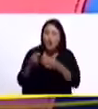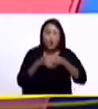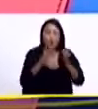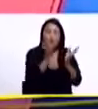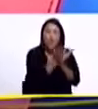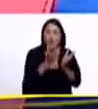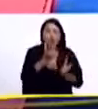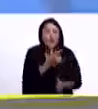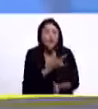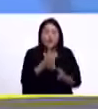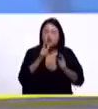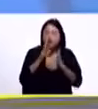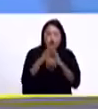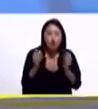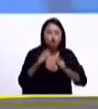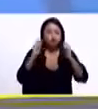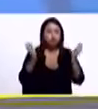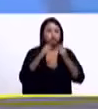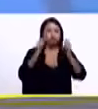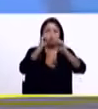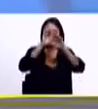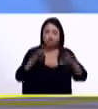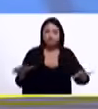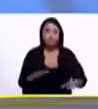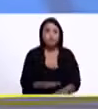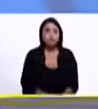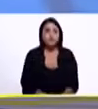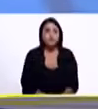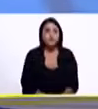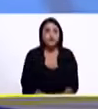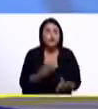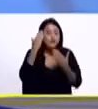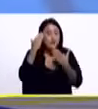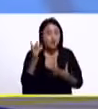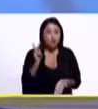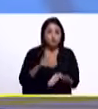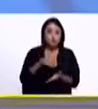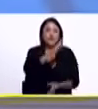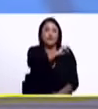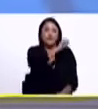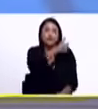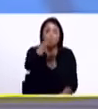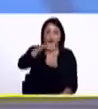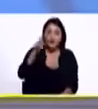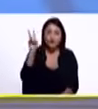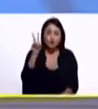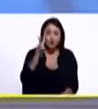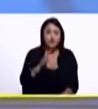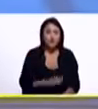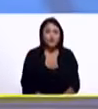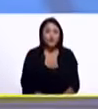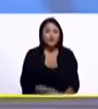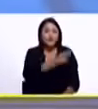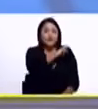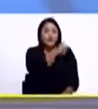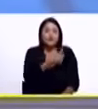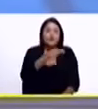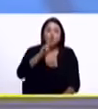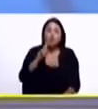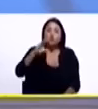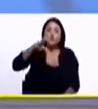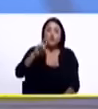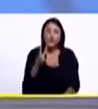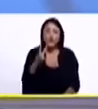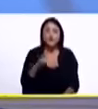académicos. Saludo la presencia de varios rectores de Venezuela, mi saludo a los rectores, al rector de la Universidad